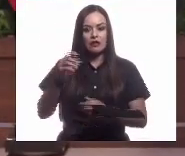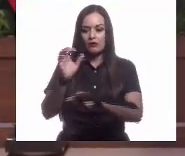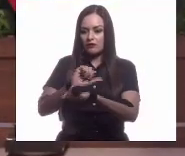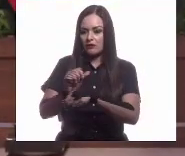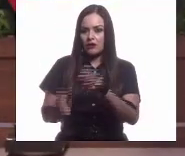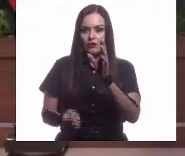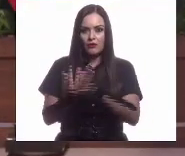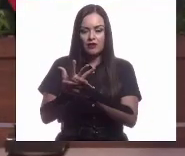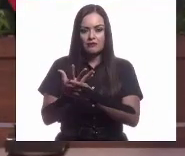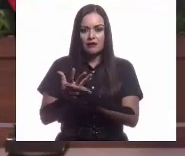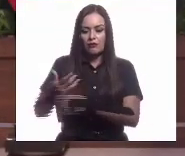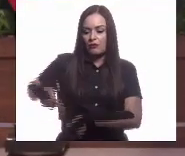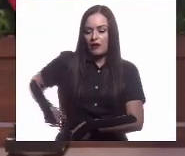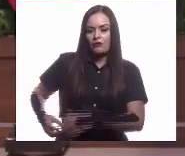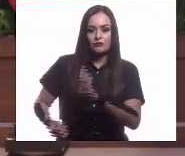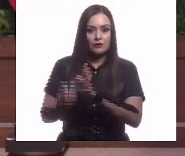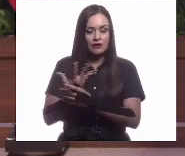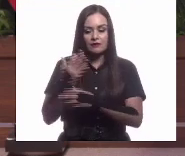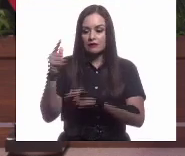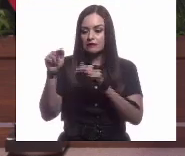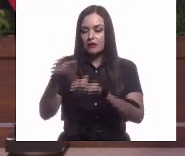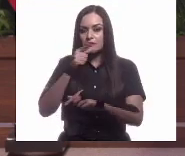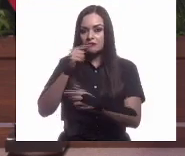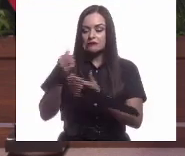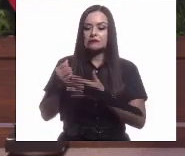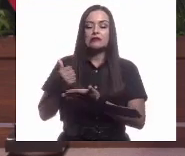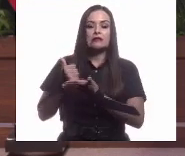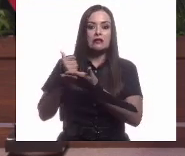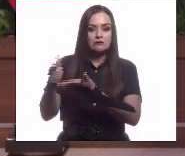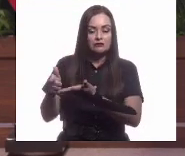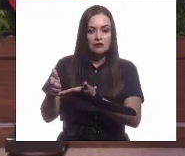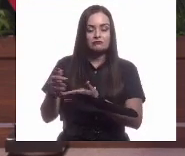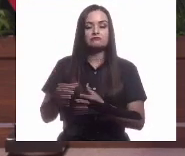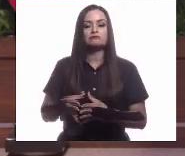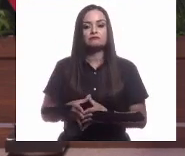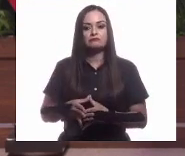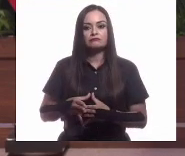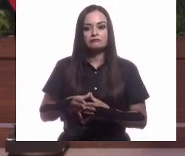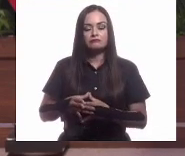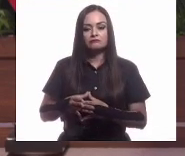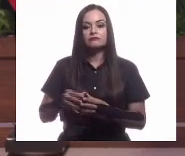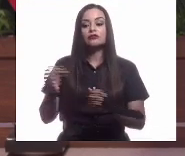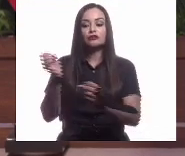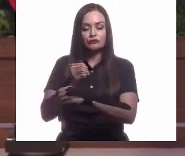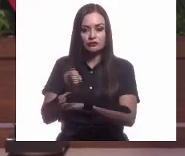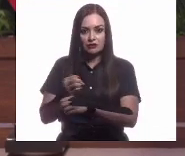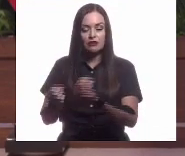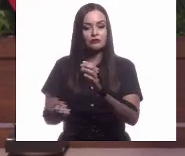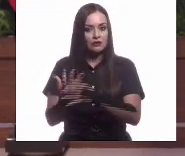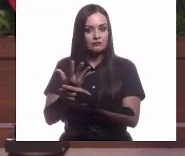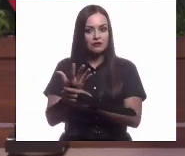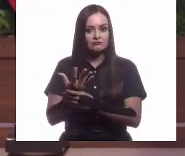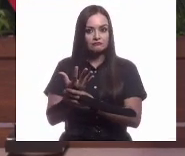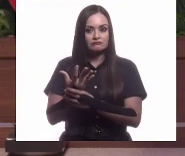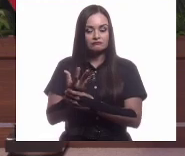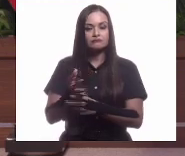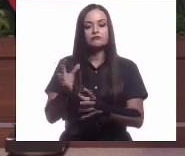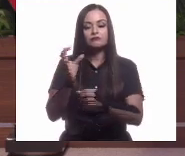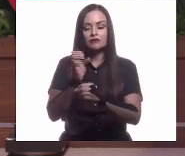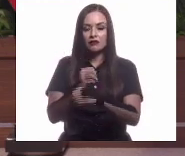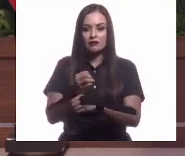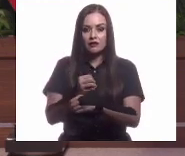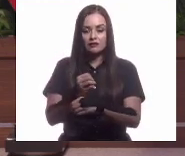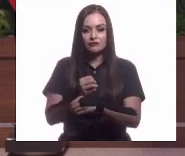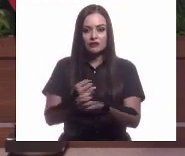con armamento, pero también hemos puesto a su disposición nueva infraestructura. Se construyeron las comisarías de la